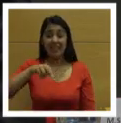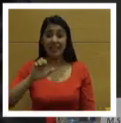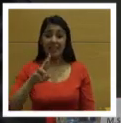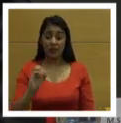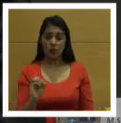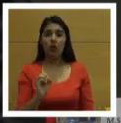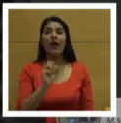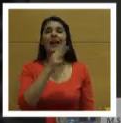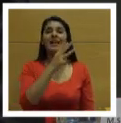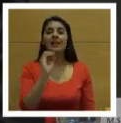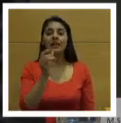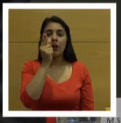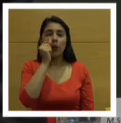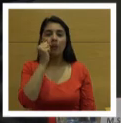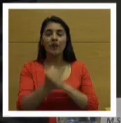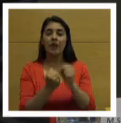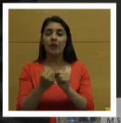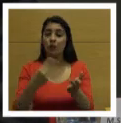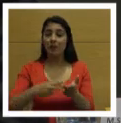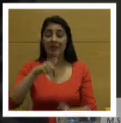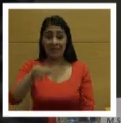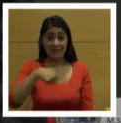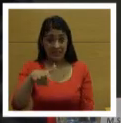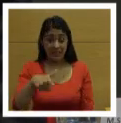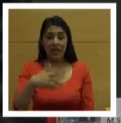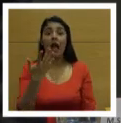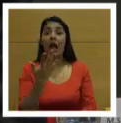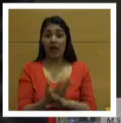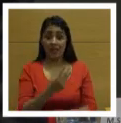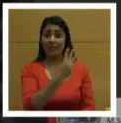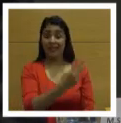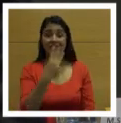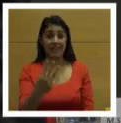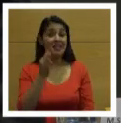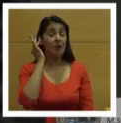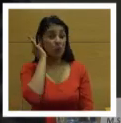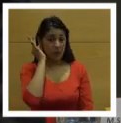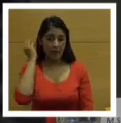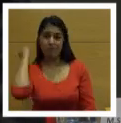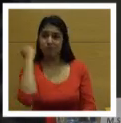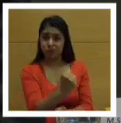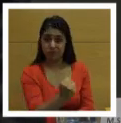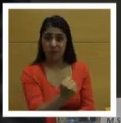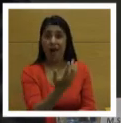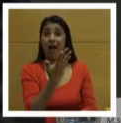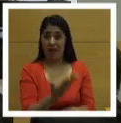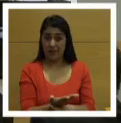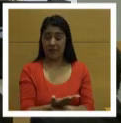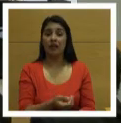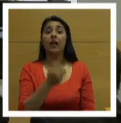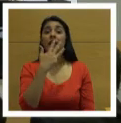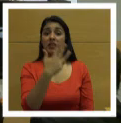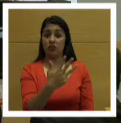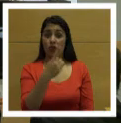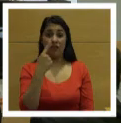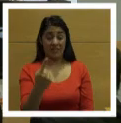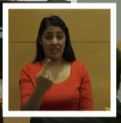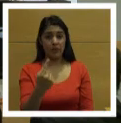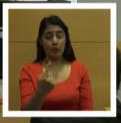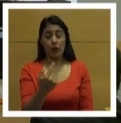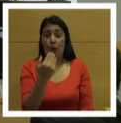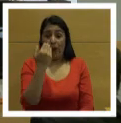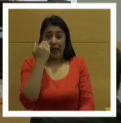de 2017 en nuestro país se registran 33 femicidios consumados y 91